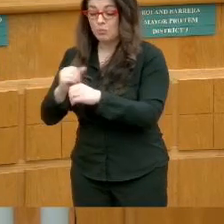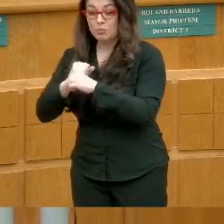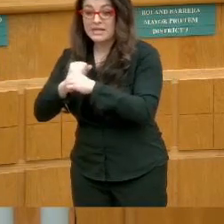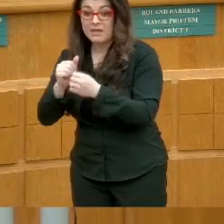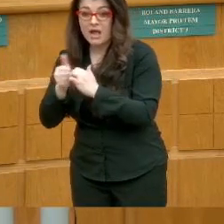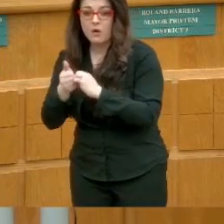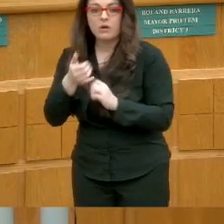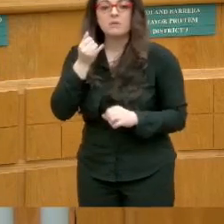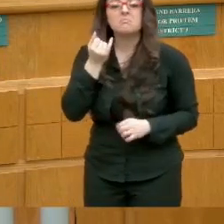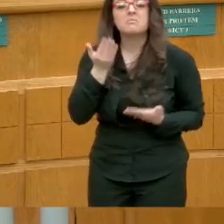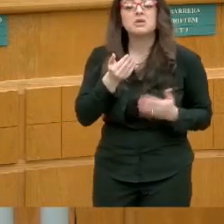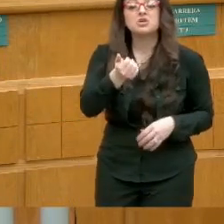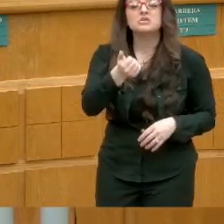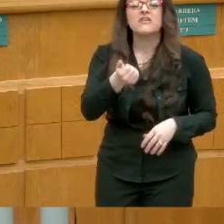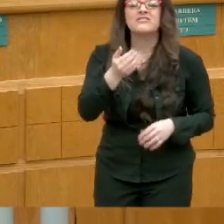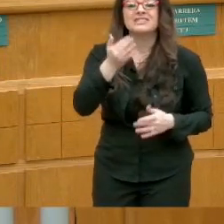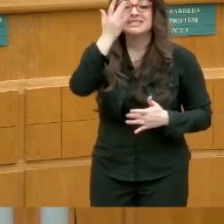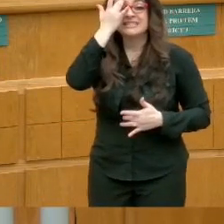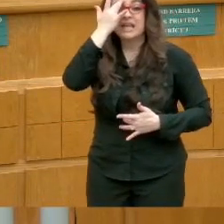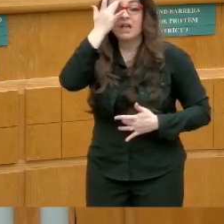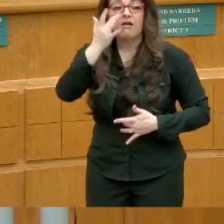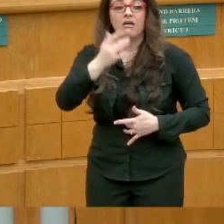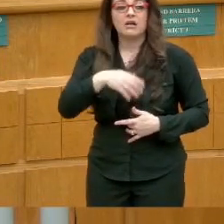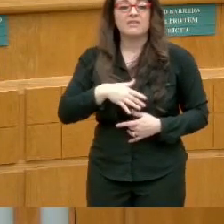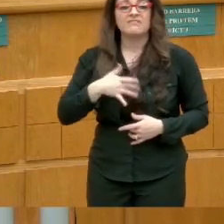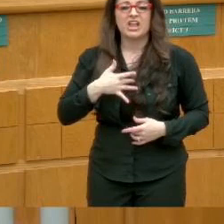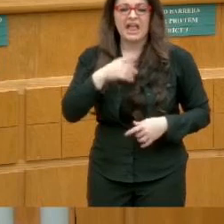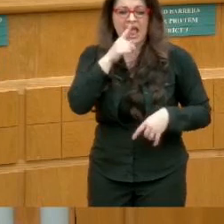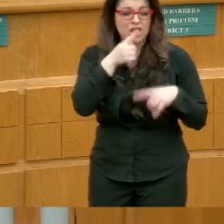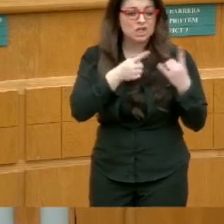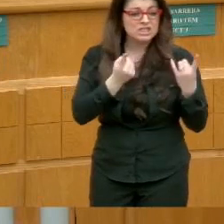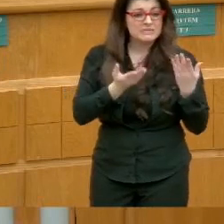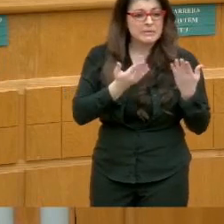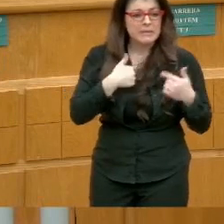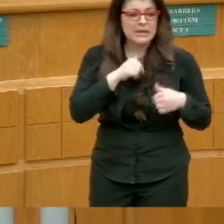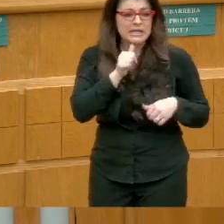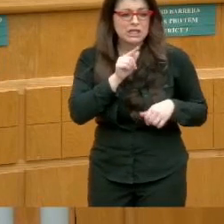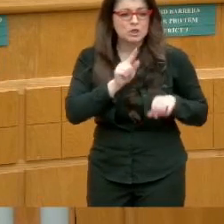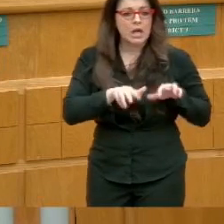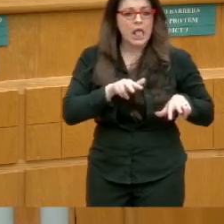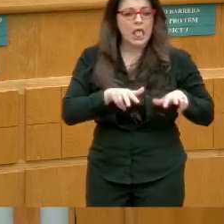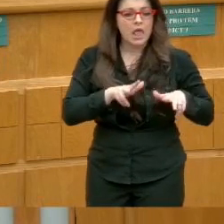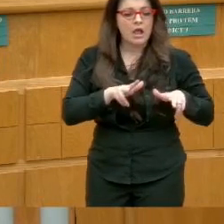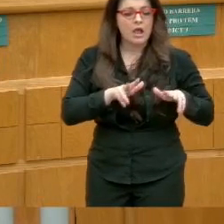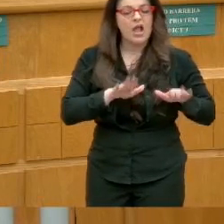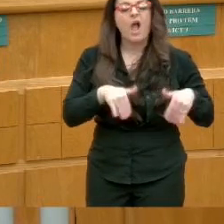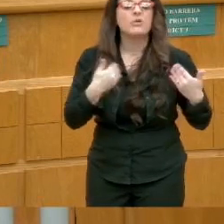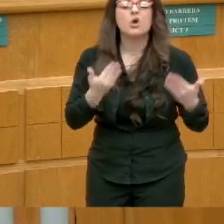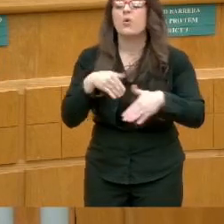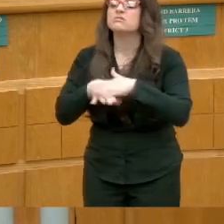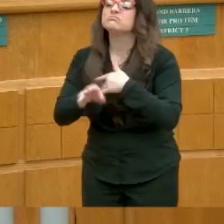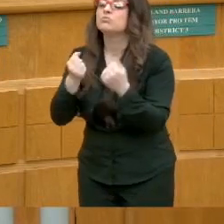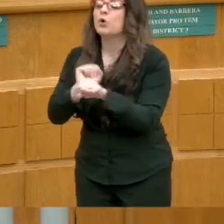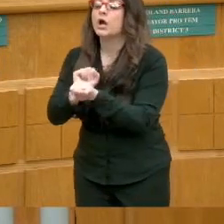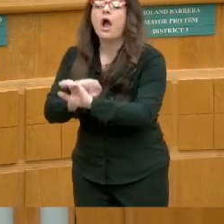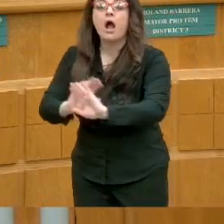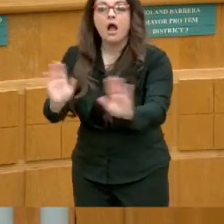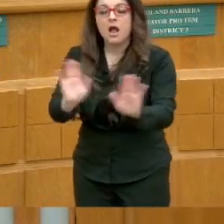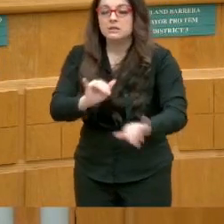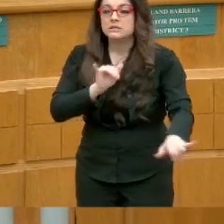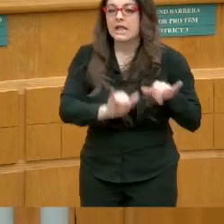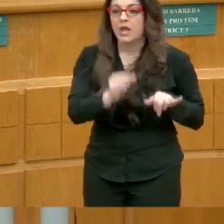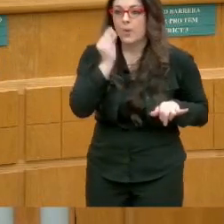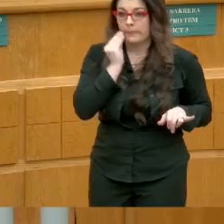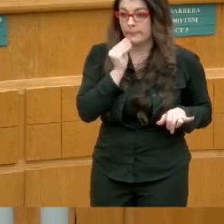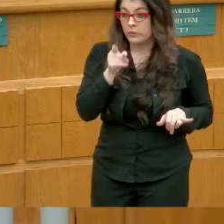say, I just have allergies. Don't go to work. Stay home. This is not the time to come to work if you are sick.